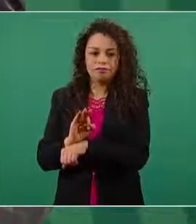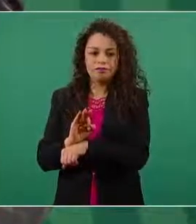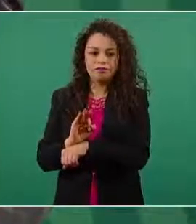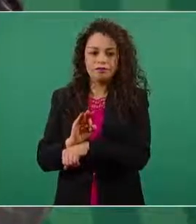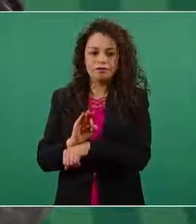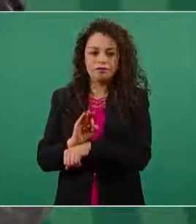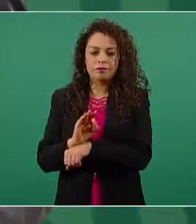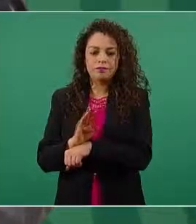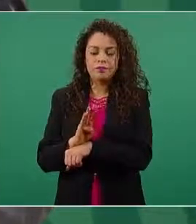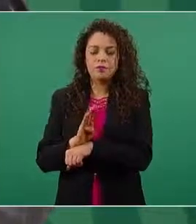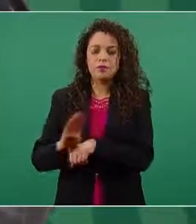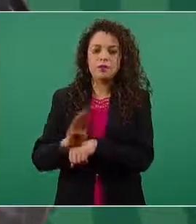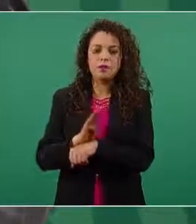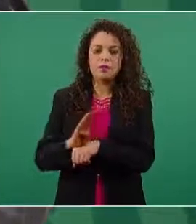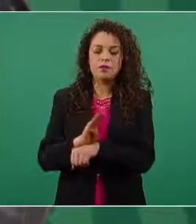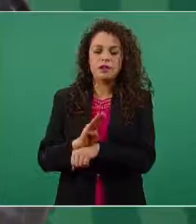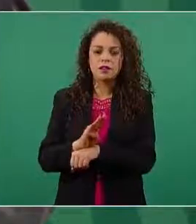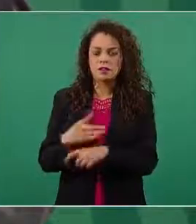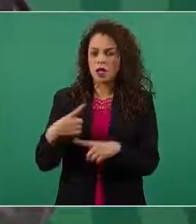los